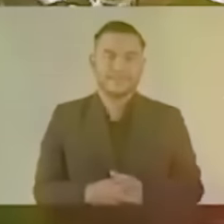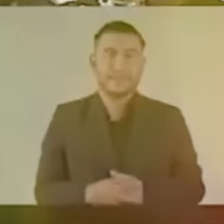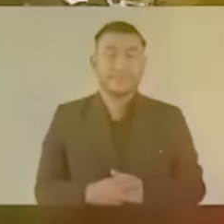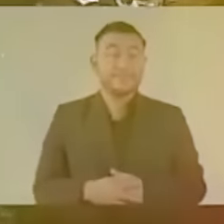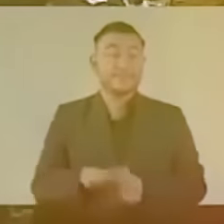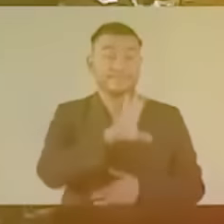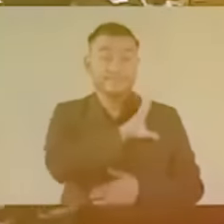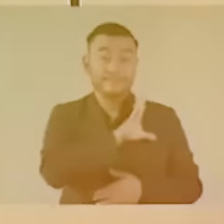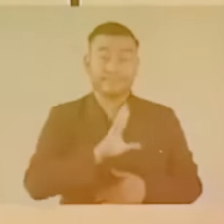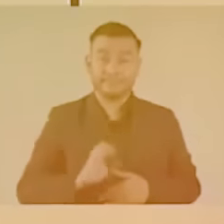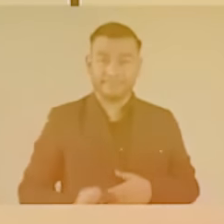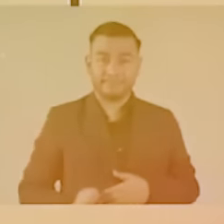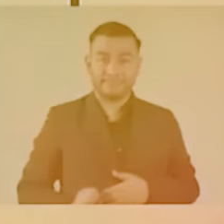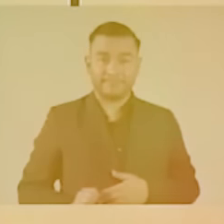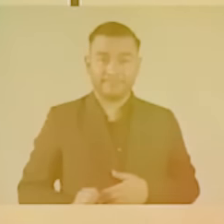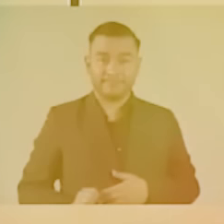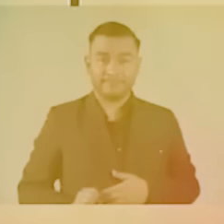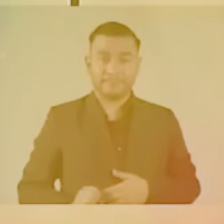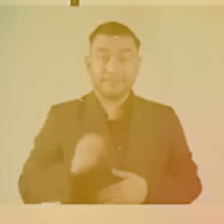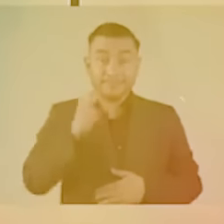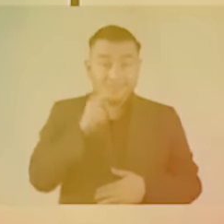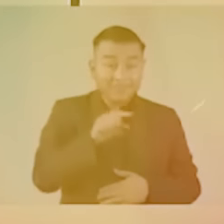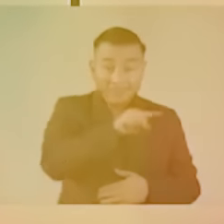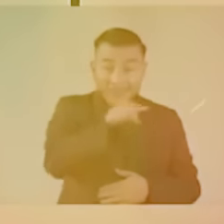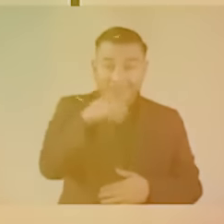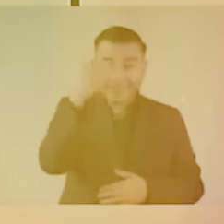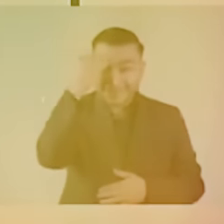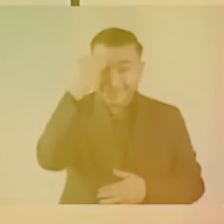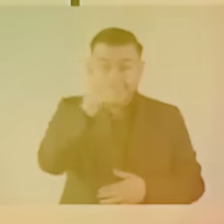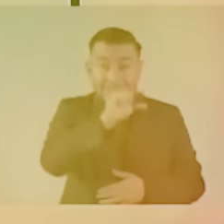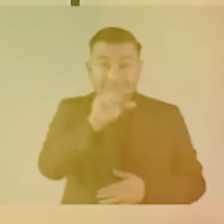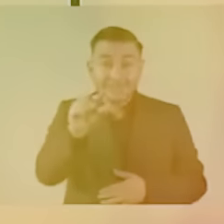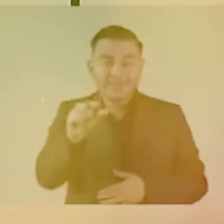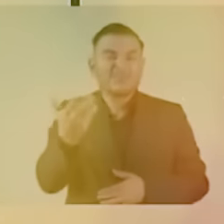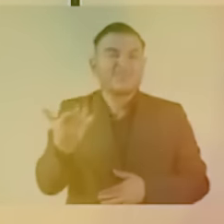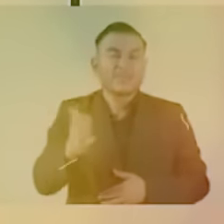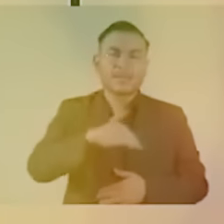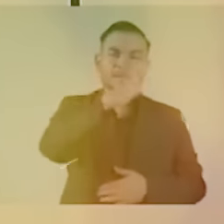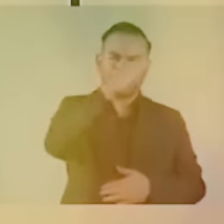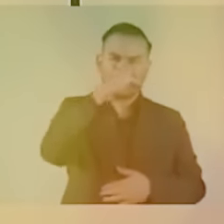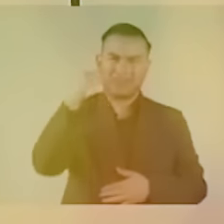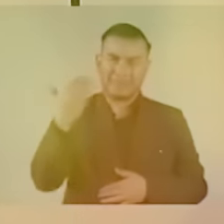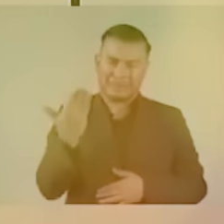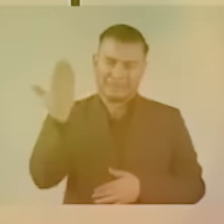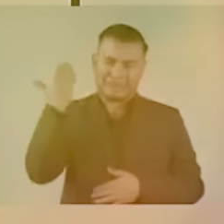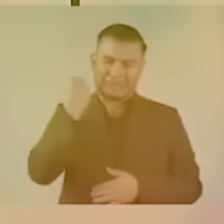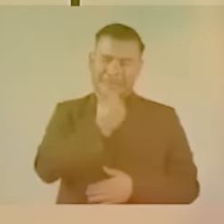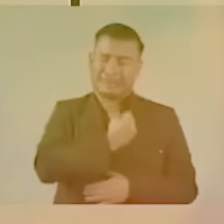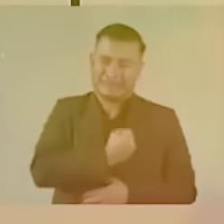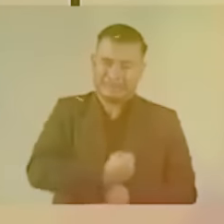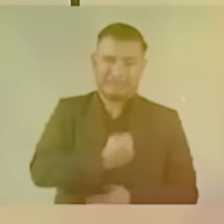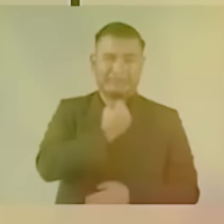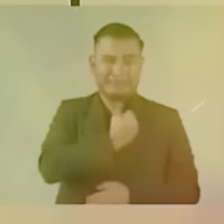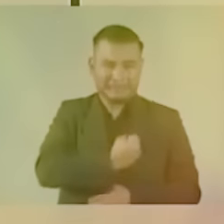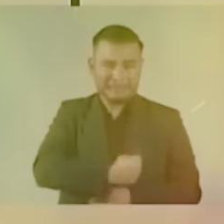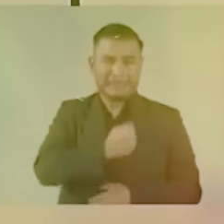El Salvador, como lo conocemos, es un país que ha sufrido mucho. Es un país que nos ha